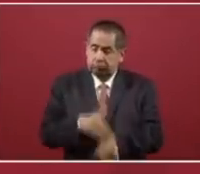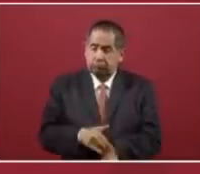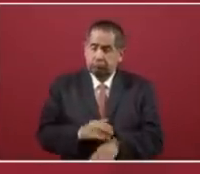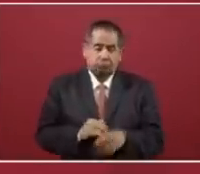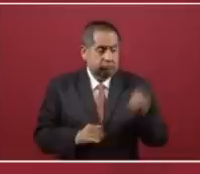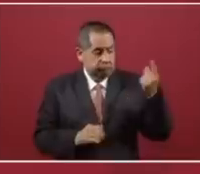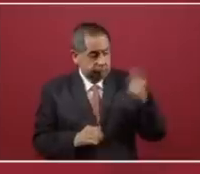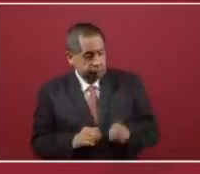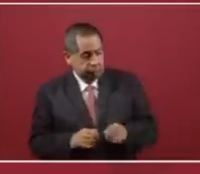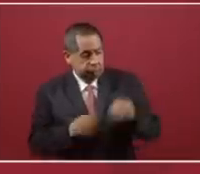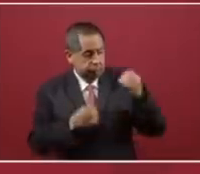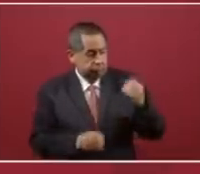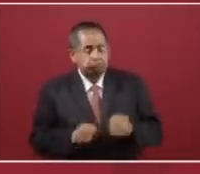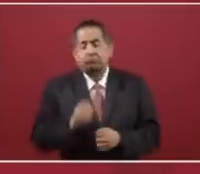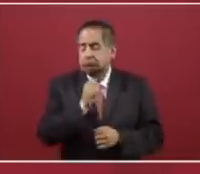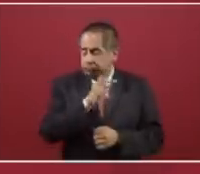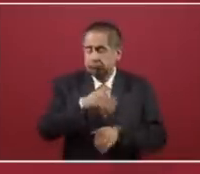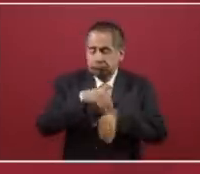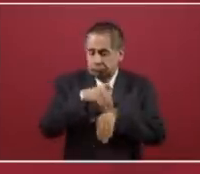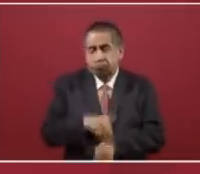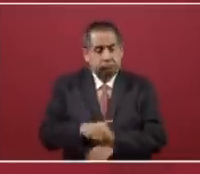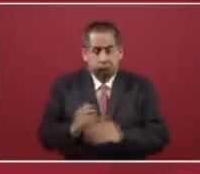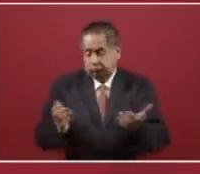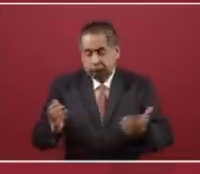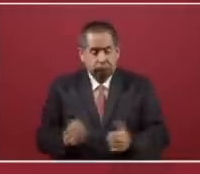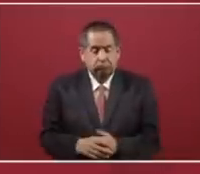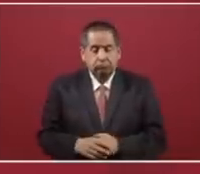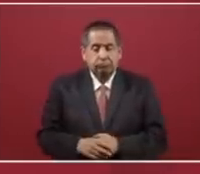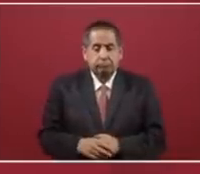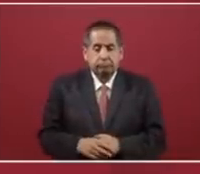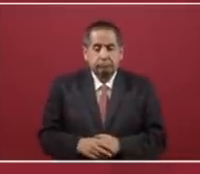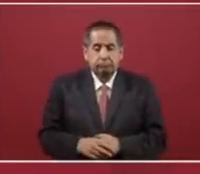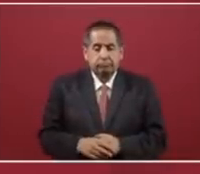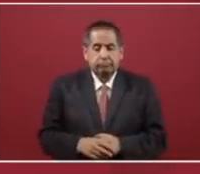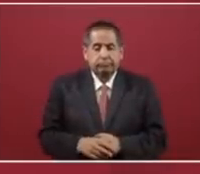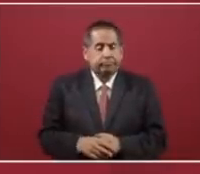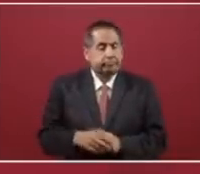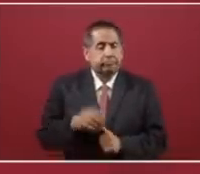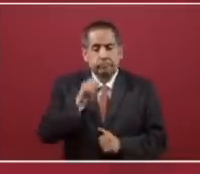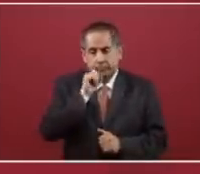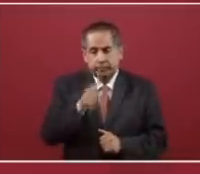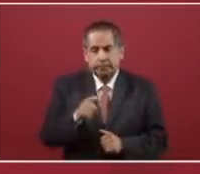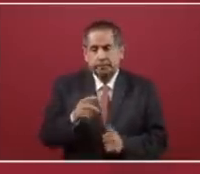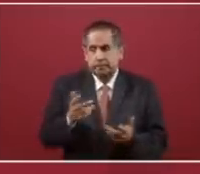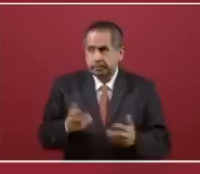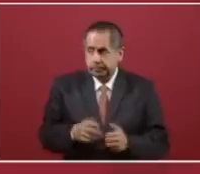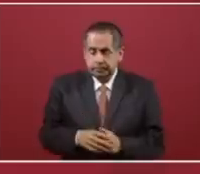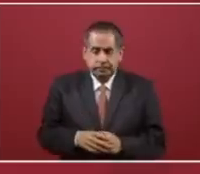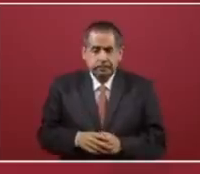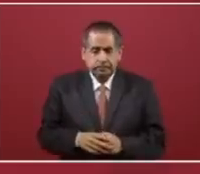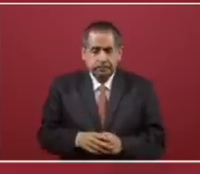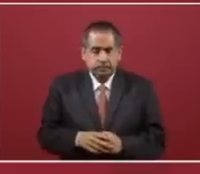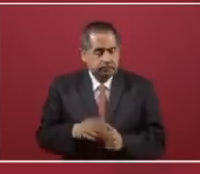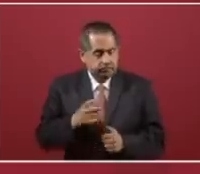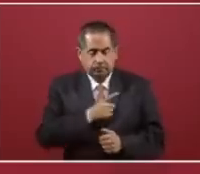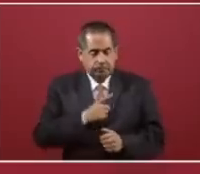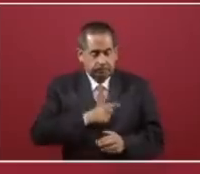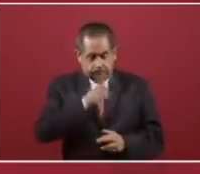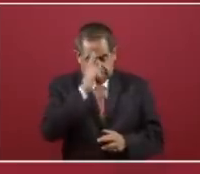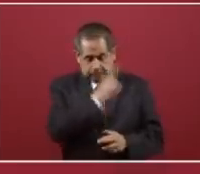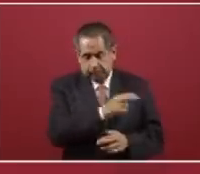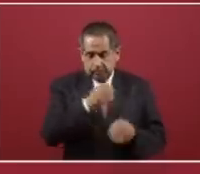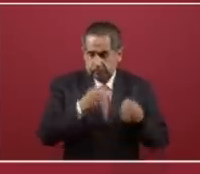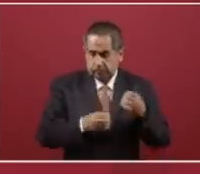mandato del juez y se va a respetar